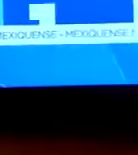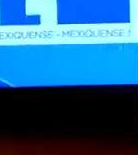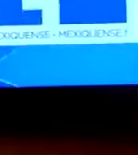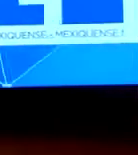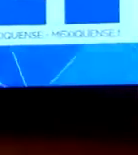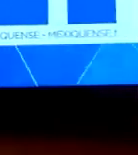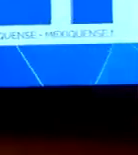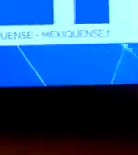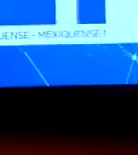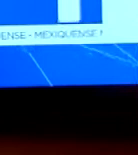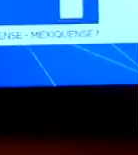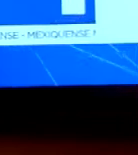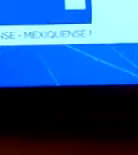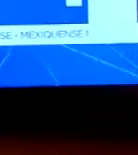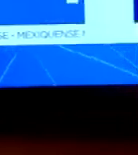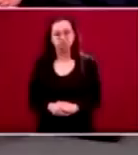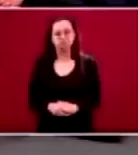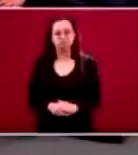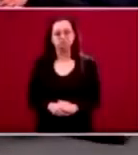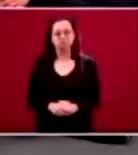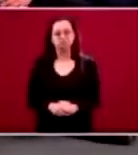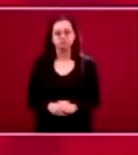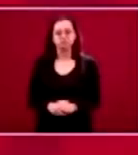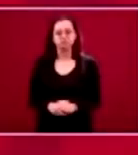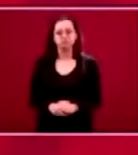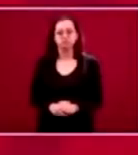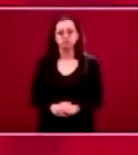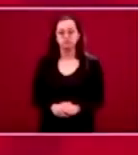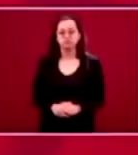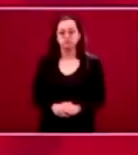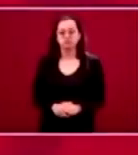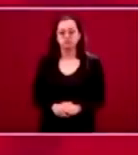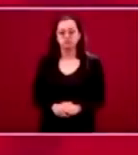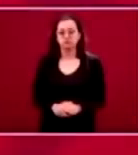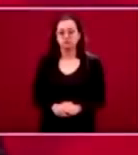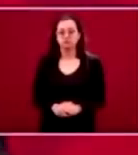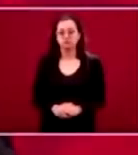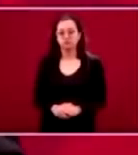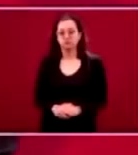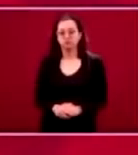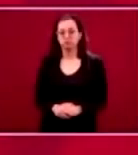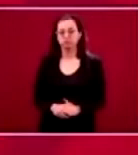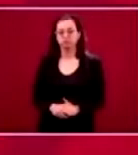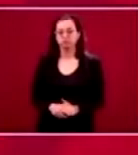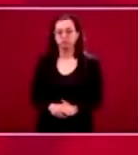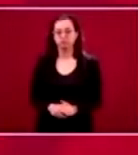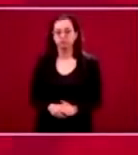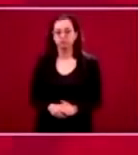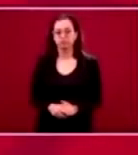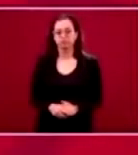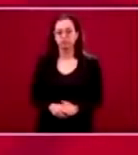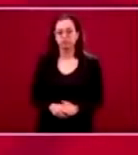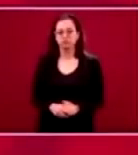supuesto que no habría parálisis ni mandaría un mensaje negativo si detuviera sus actividades, para eso sí que lo han hecho en otras naciones donde